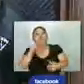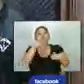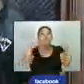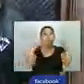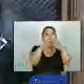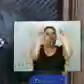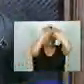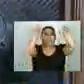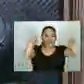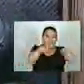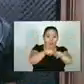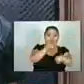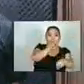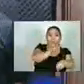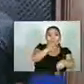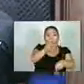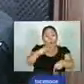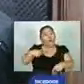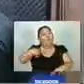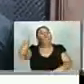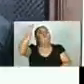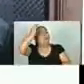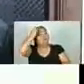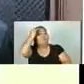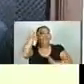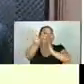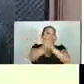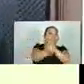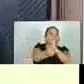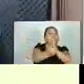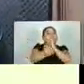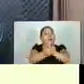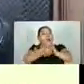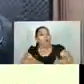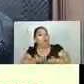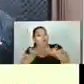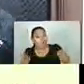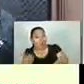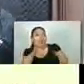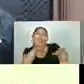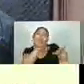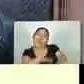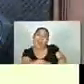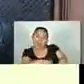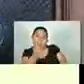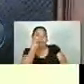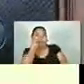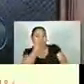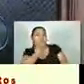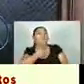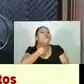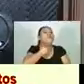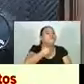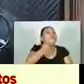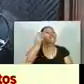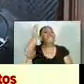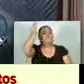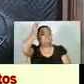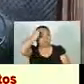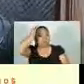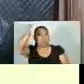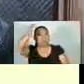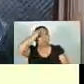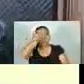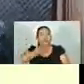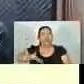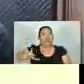noticiero, estoy haciendo freestyle demostrando que soy muy sincero. Acá en San José las voces se reconocen y qué bueno que ahora vamos a salir